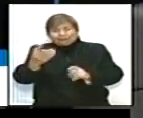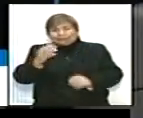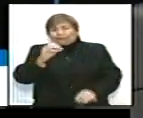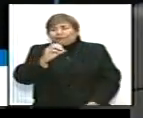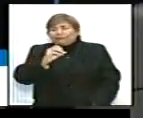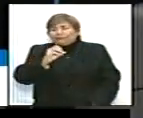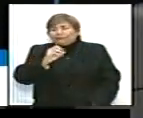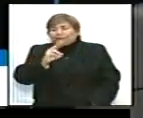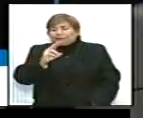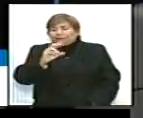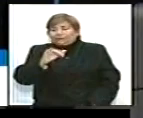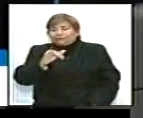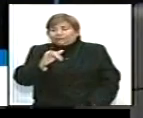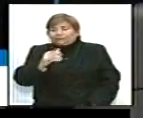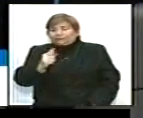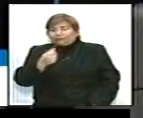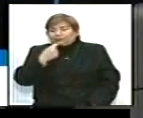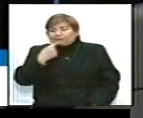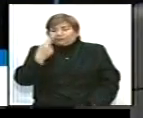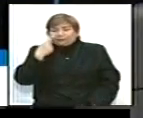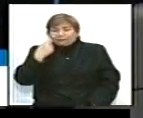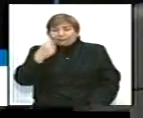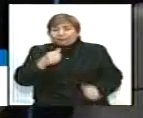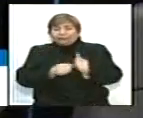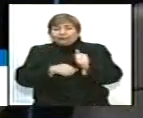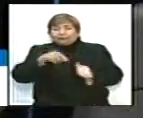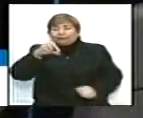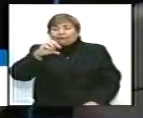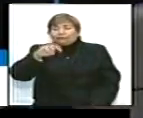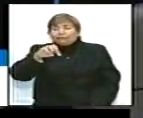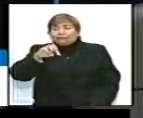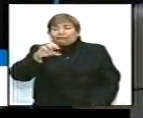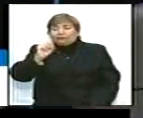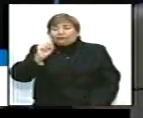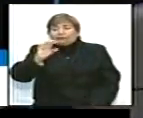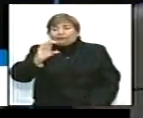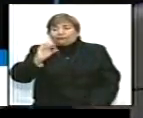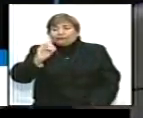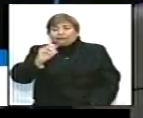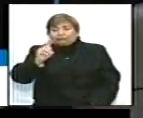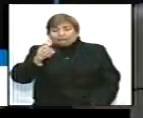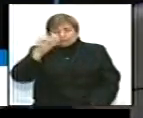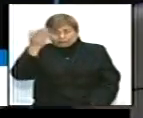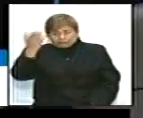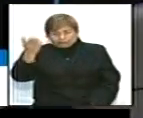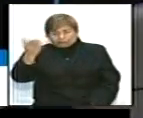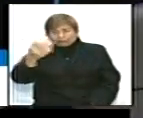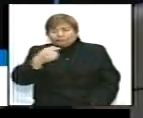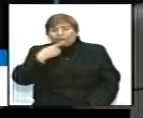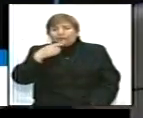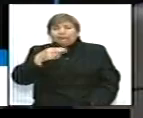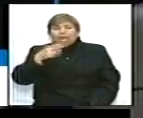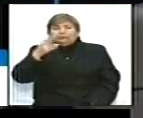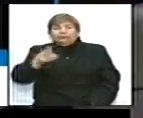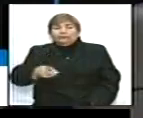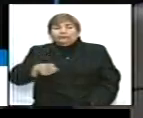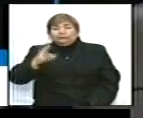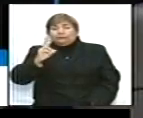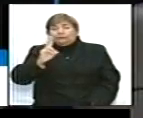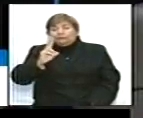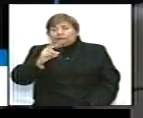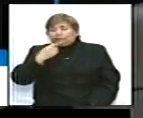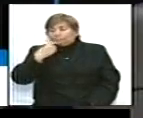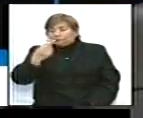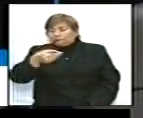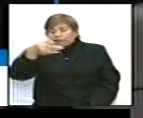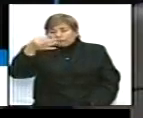Oroya, pregúntenselo a nuestros hermanos de Cerro de Pasco, pregúntenselo, señor, a nuestros hermanos de Huancavelica. Digan